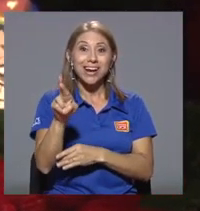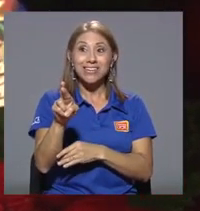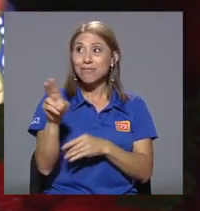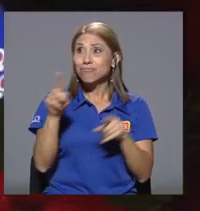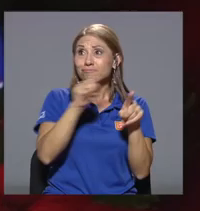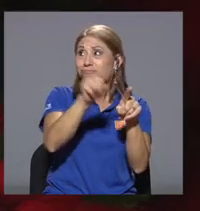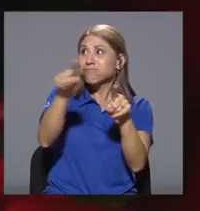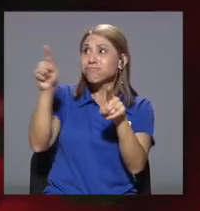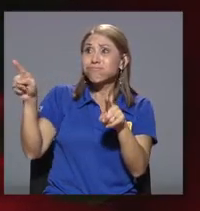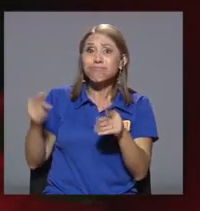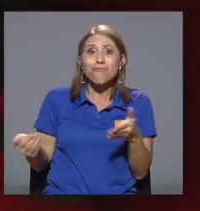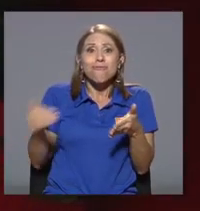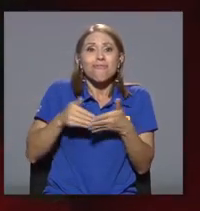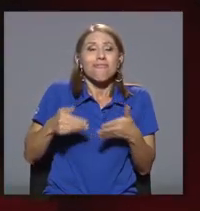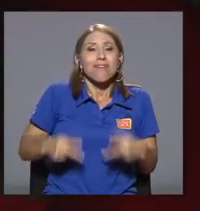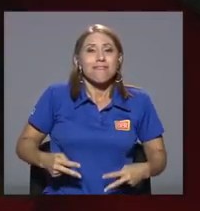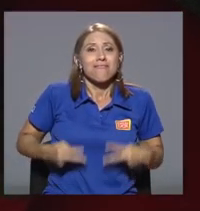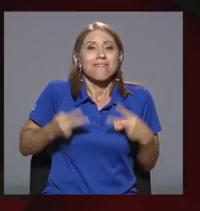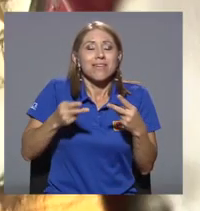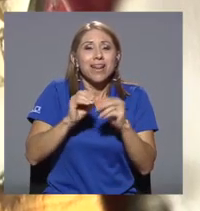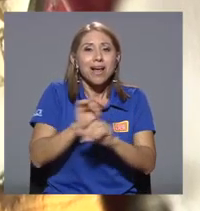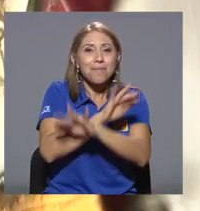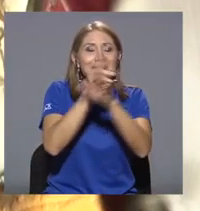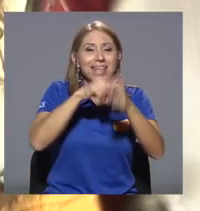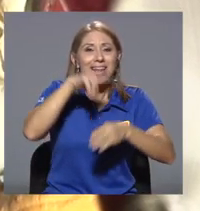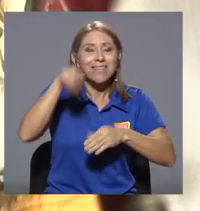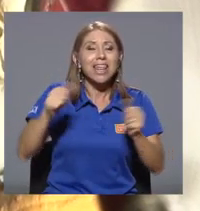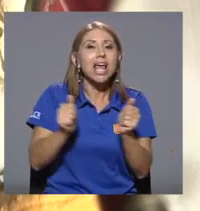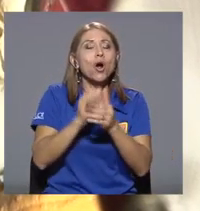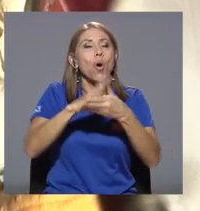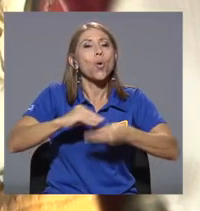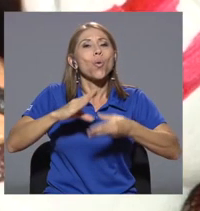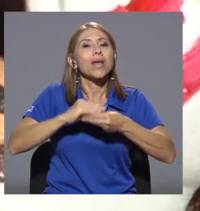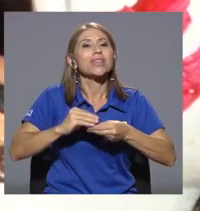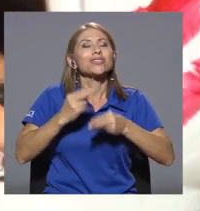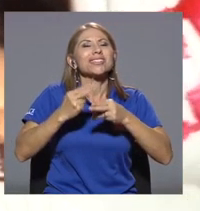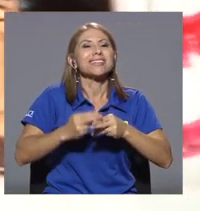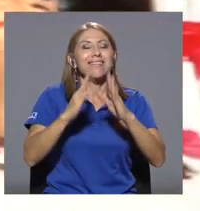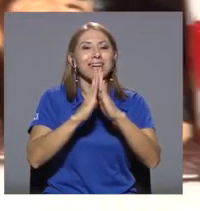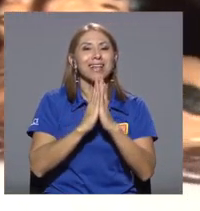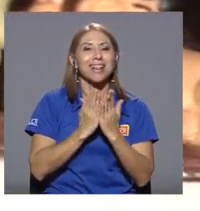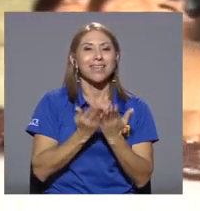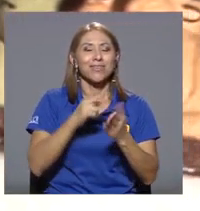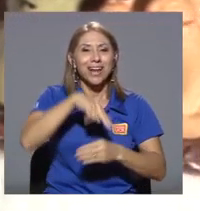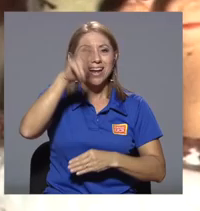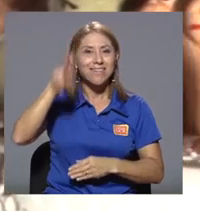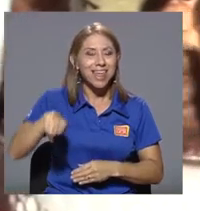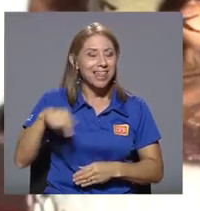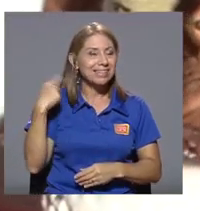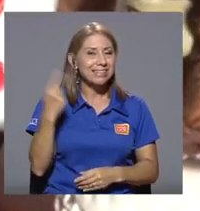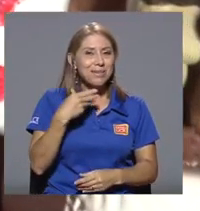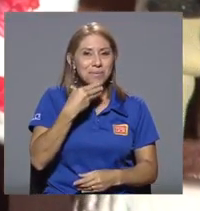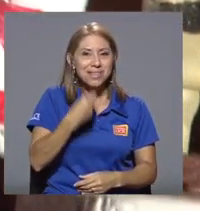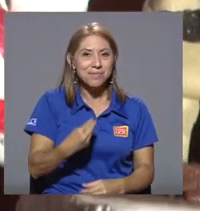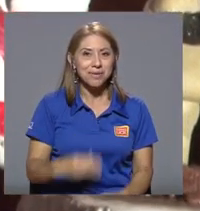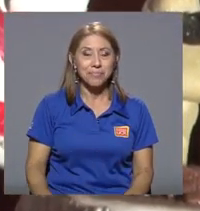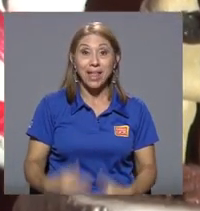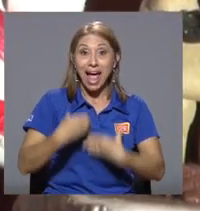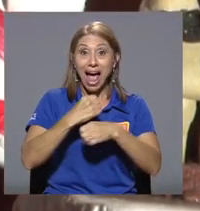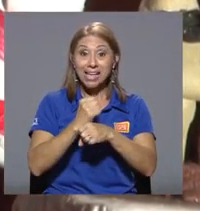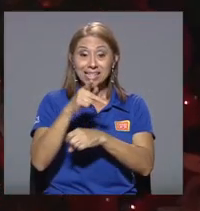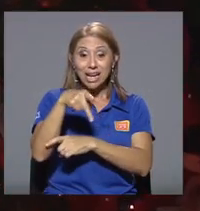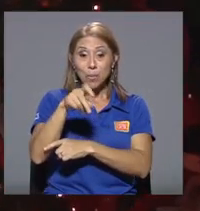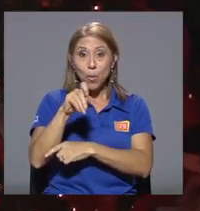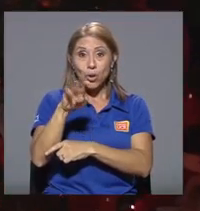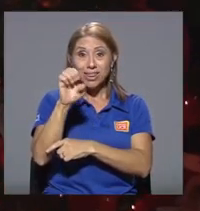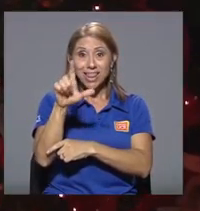la magia navideña, acompañada por los relatos de sus cuentos de su obra El libro de la Navidad cada mes de diciembre. Armar un portal